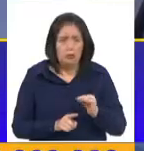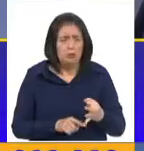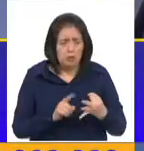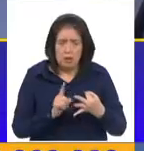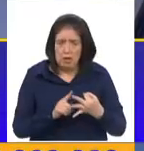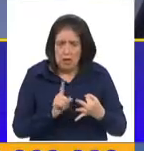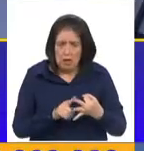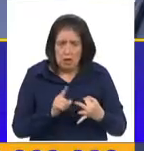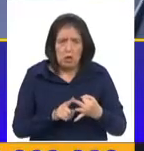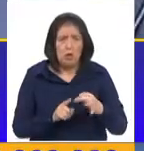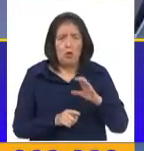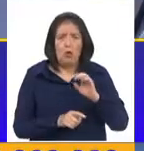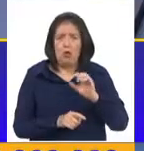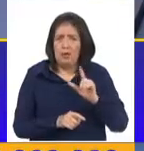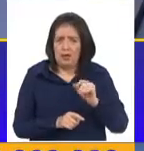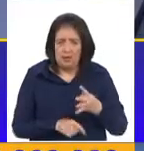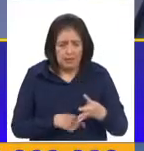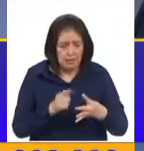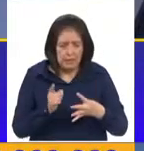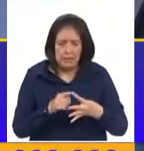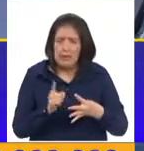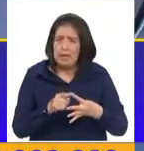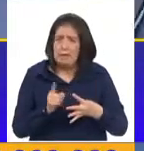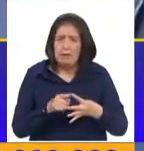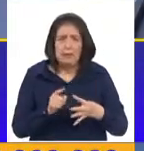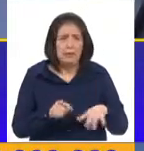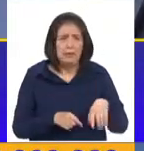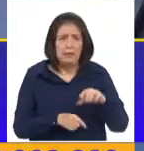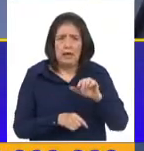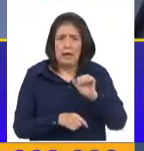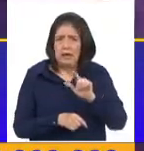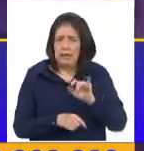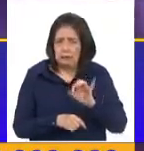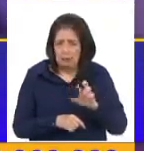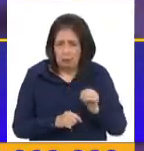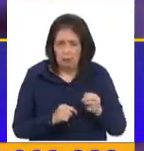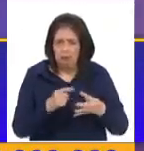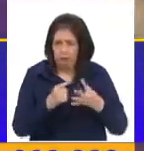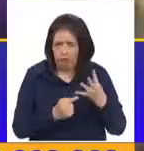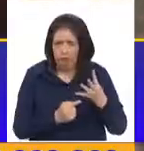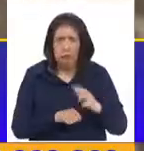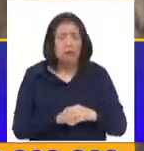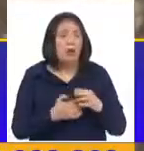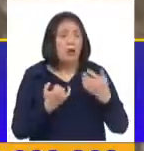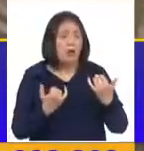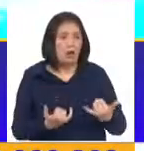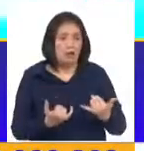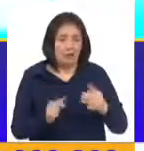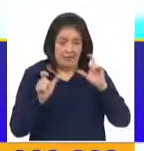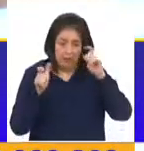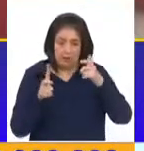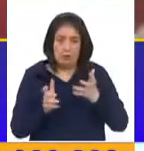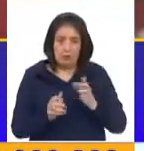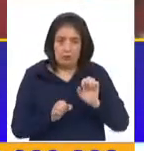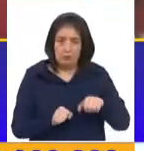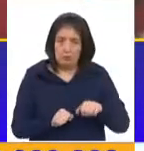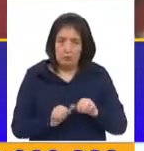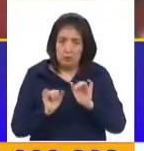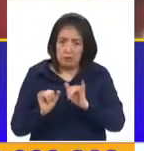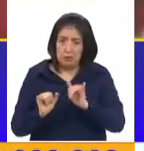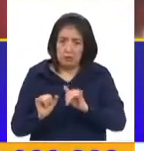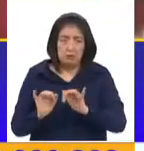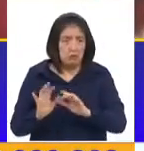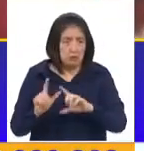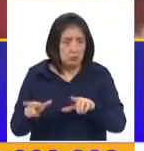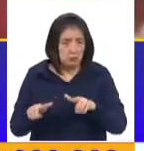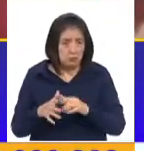Raúl, camarada Olga, camarada Alicia. El actual parlamentario se habría quedado en este